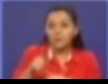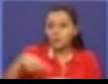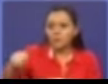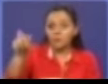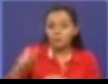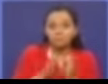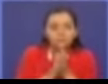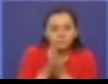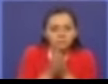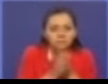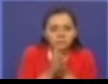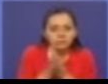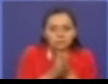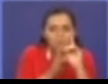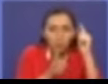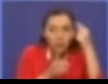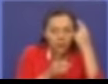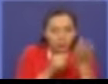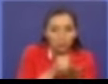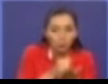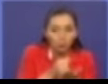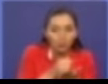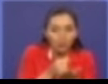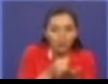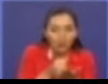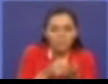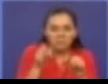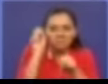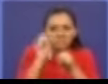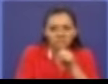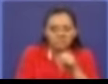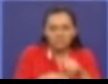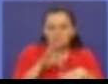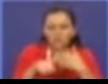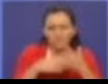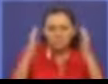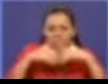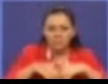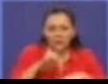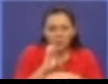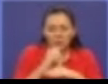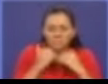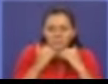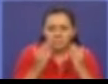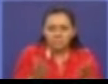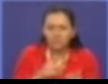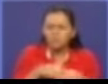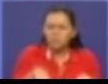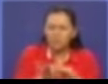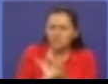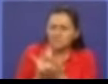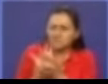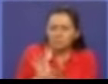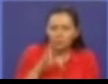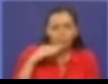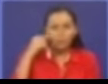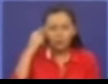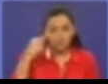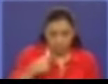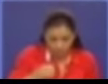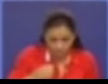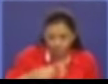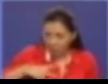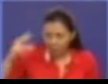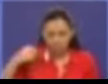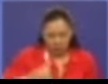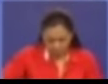manos y dijeron, el gobierno es vulnerable, démosle con todo. Así quiebra el país, sacar a Correa. Correa no se va, la revolución